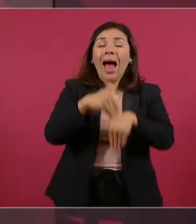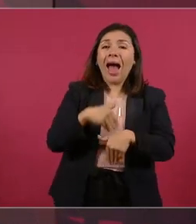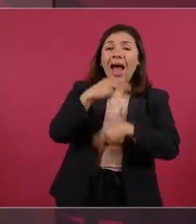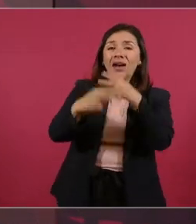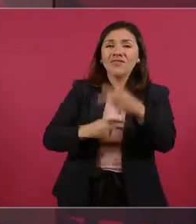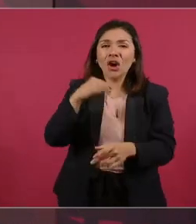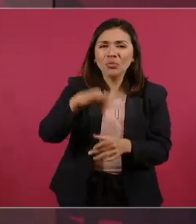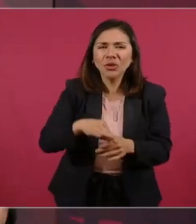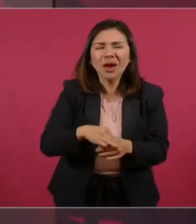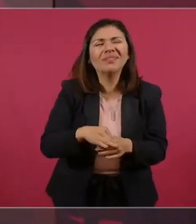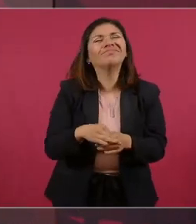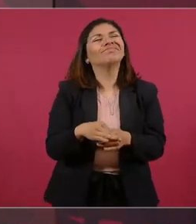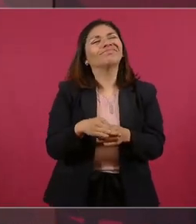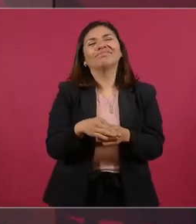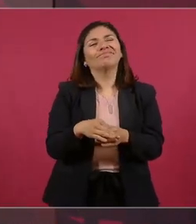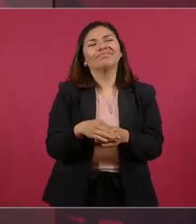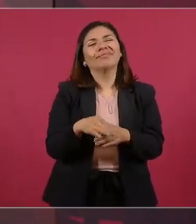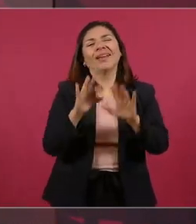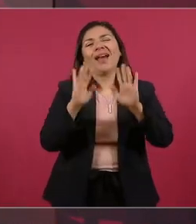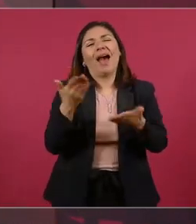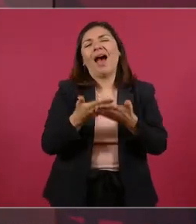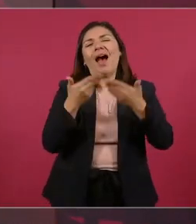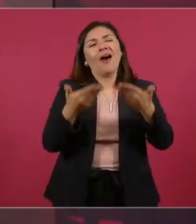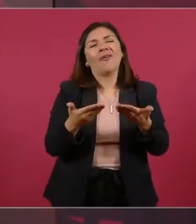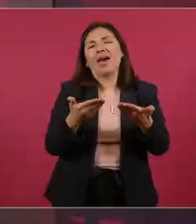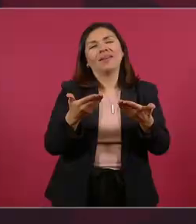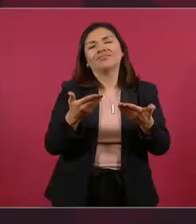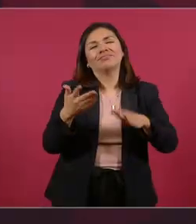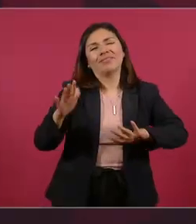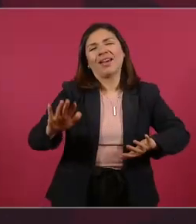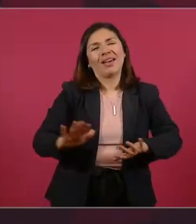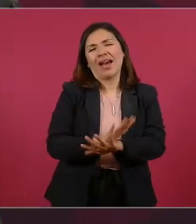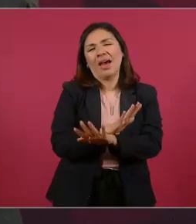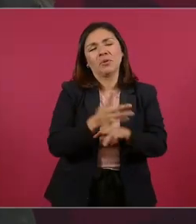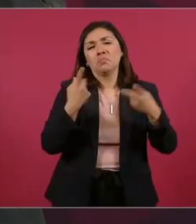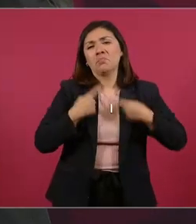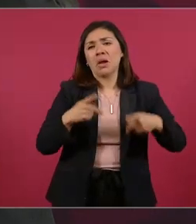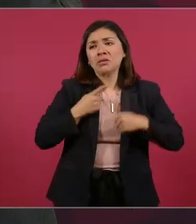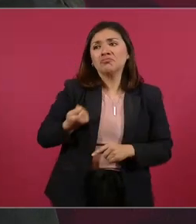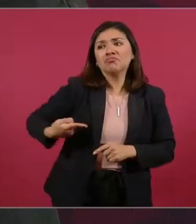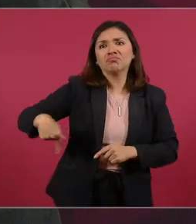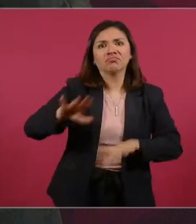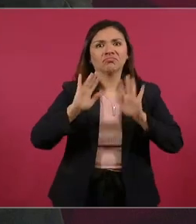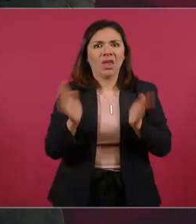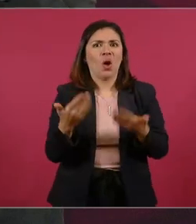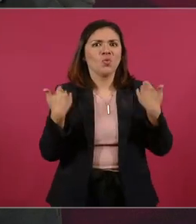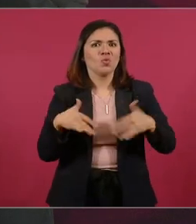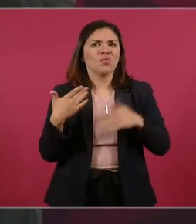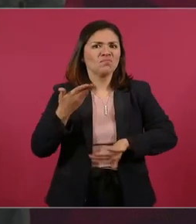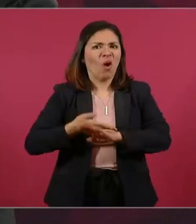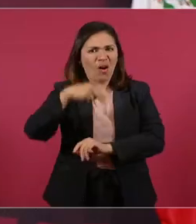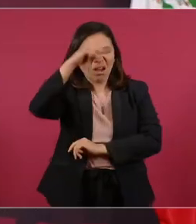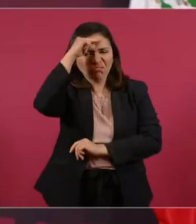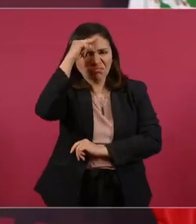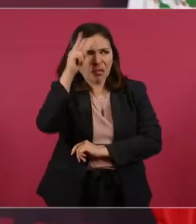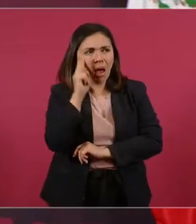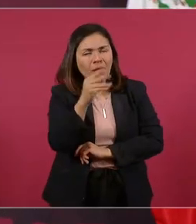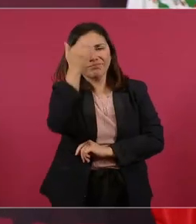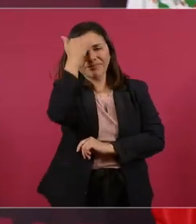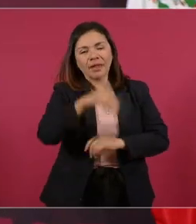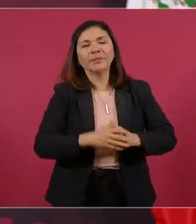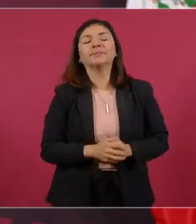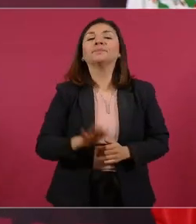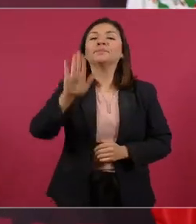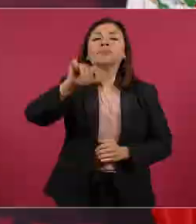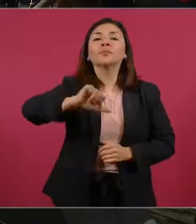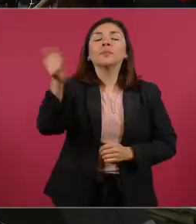Ya eso no funciona. La gente está muy avispada. Y